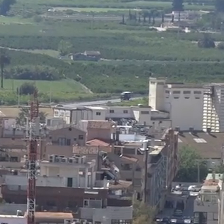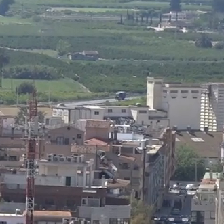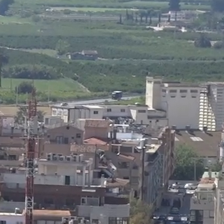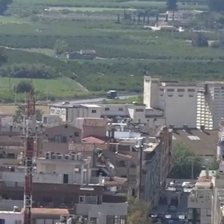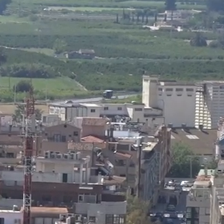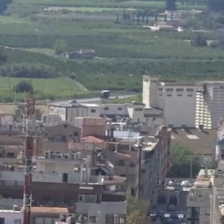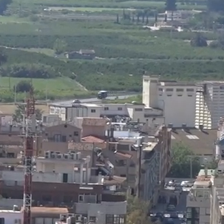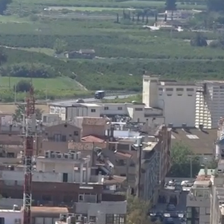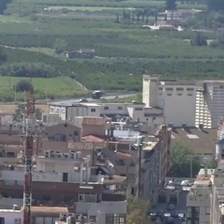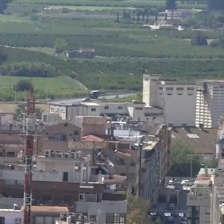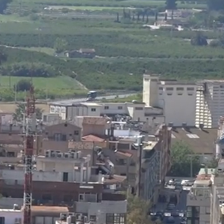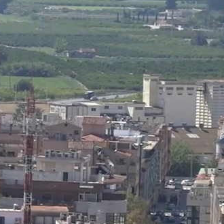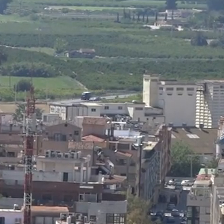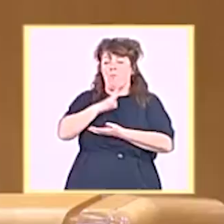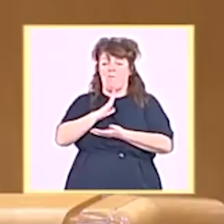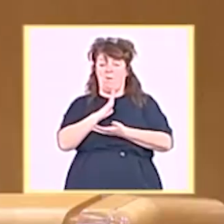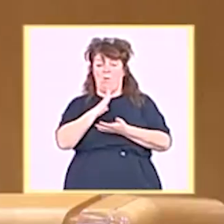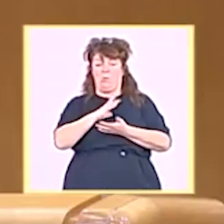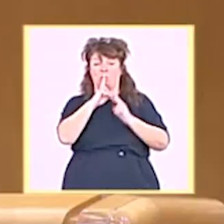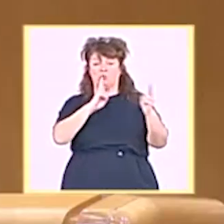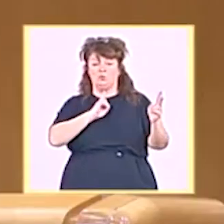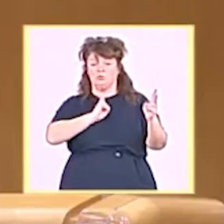para atender la reivindicaciones